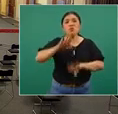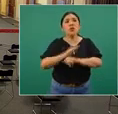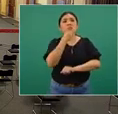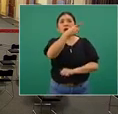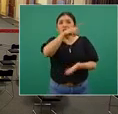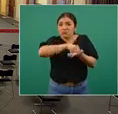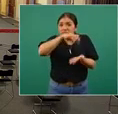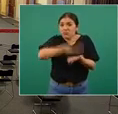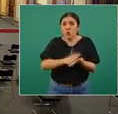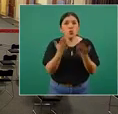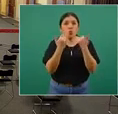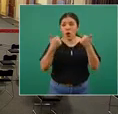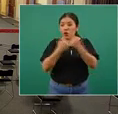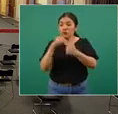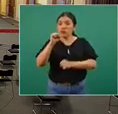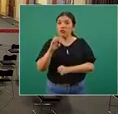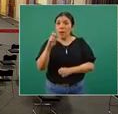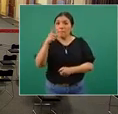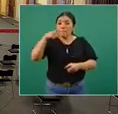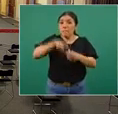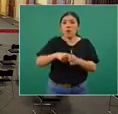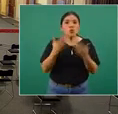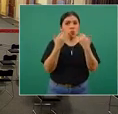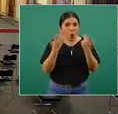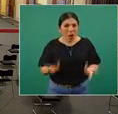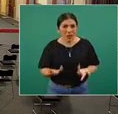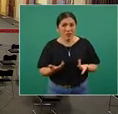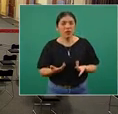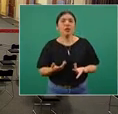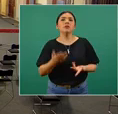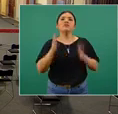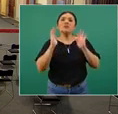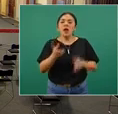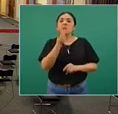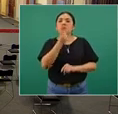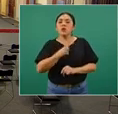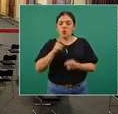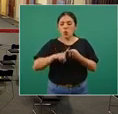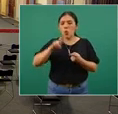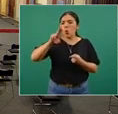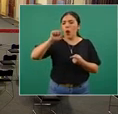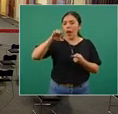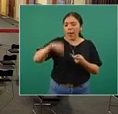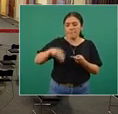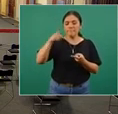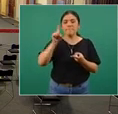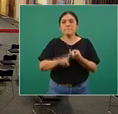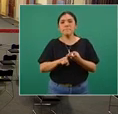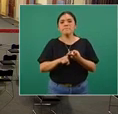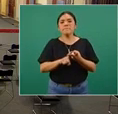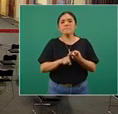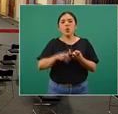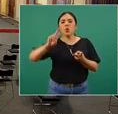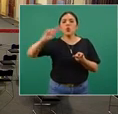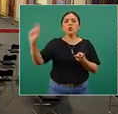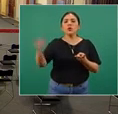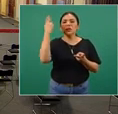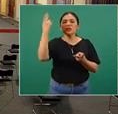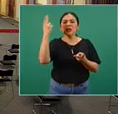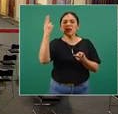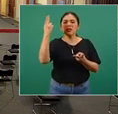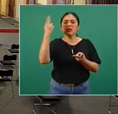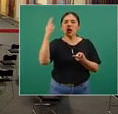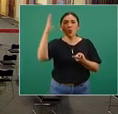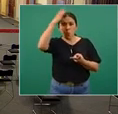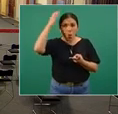están registrados ante la SEP por sus universidades, ¿no? Nos han dicho de la UAM, nos han dicho de la Universidad